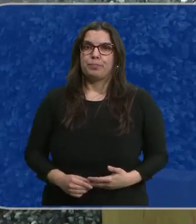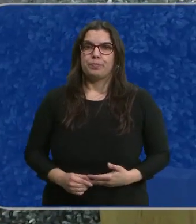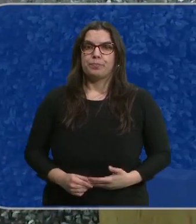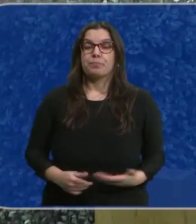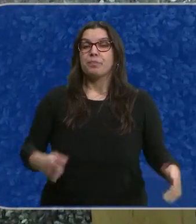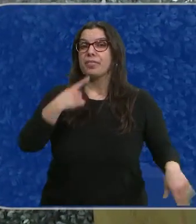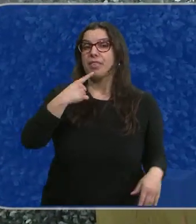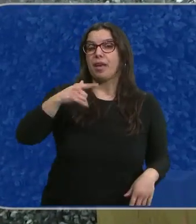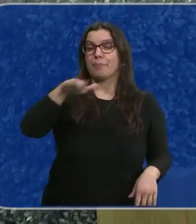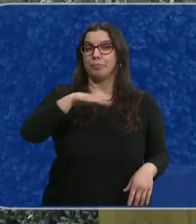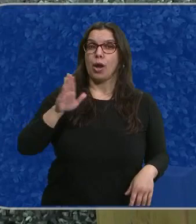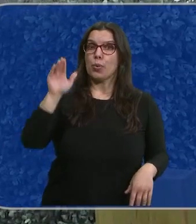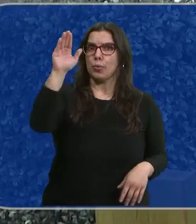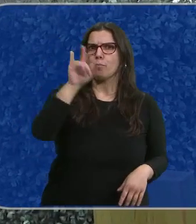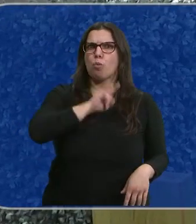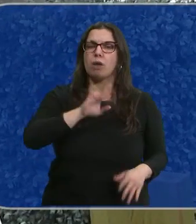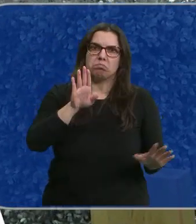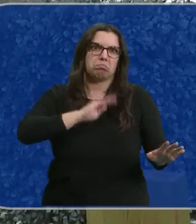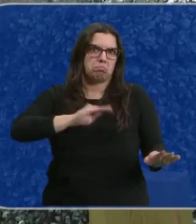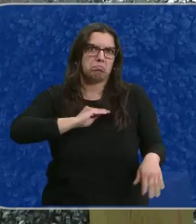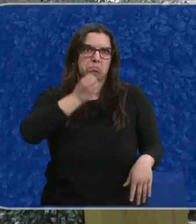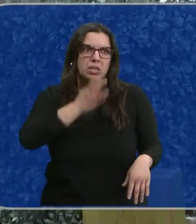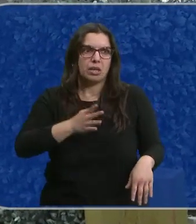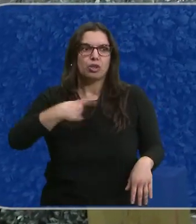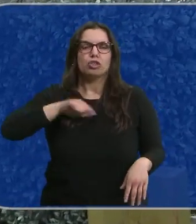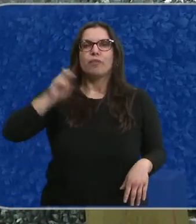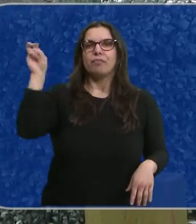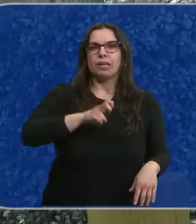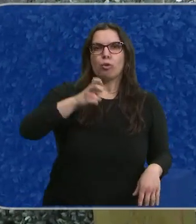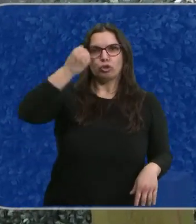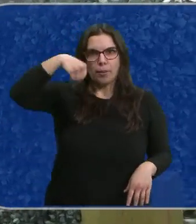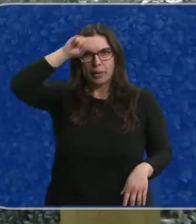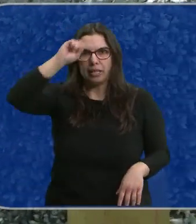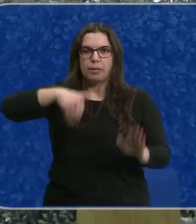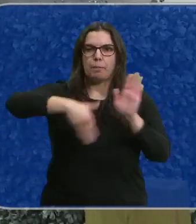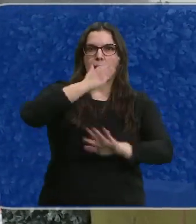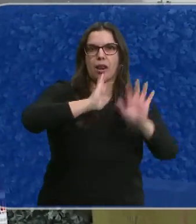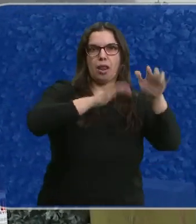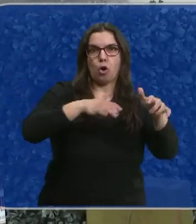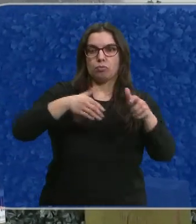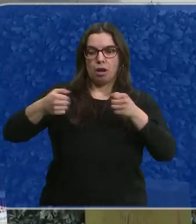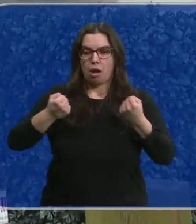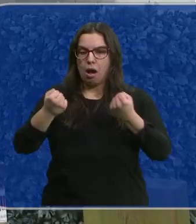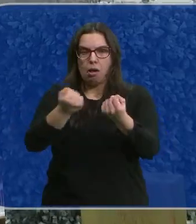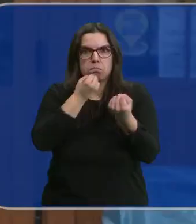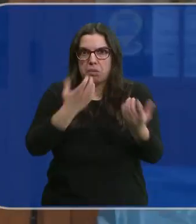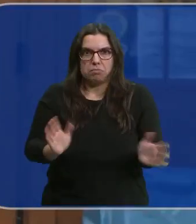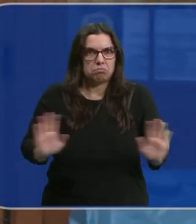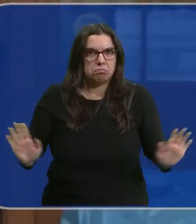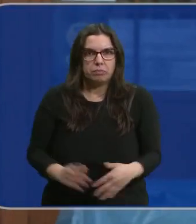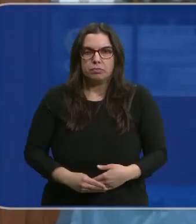Y decían que estaba muy mal el puerto y está bastante bien, o sea, nosotros venimos desde Avilés y vamos para León y todo el camino que hemos hecho lo hemos hecho bien,